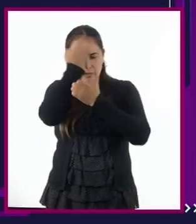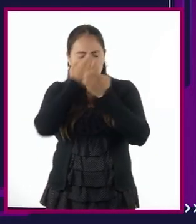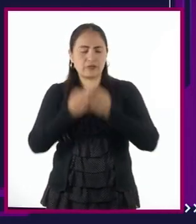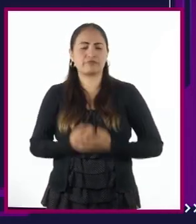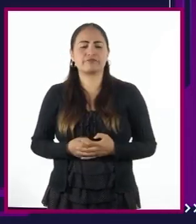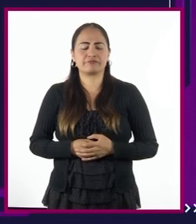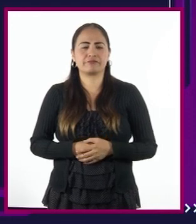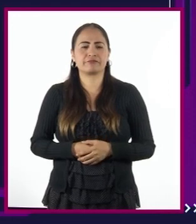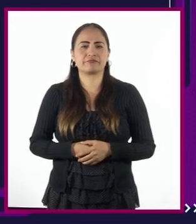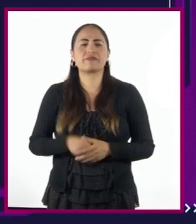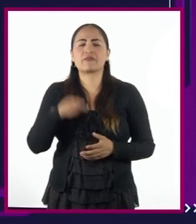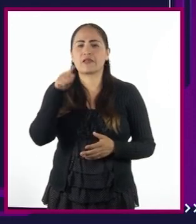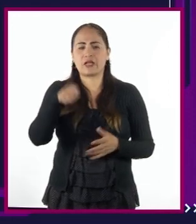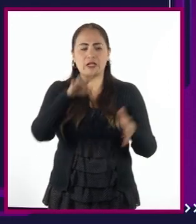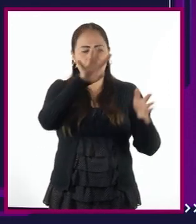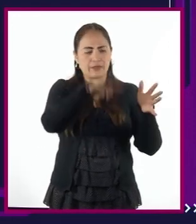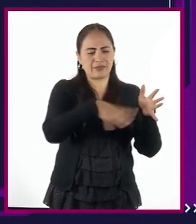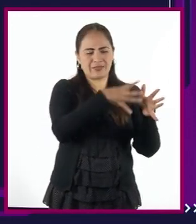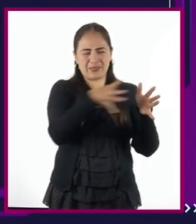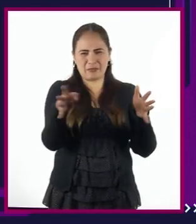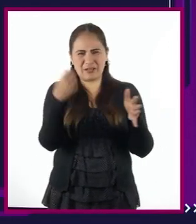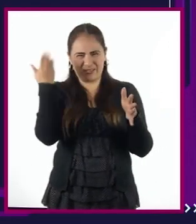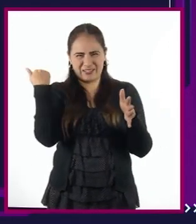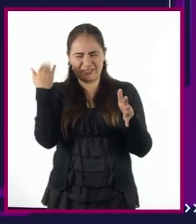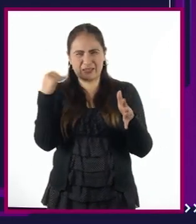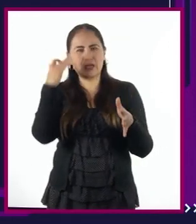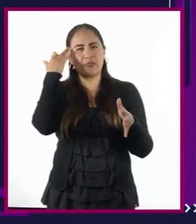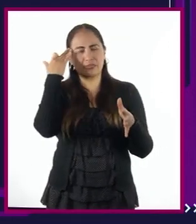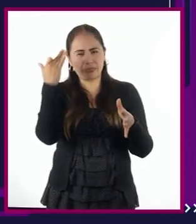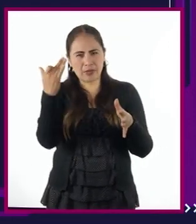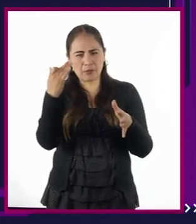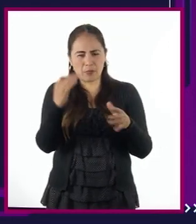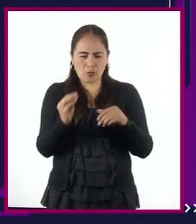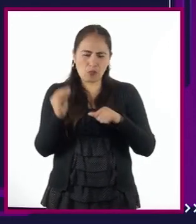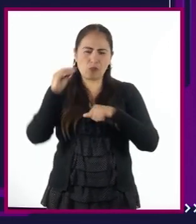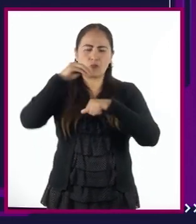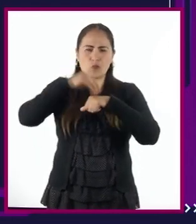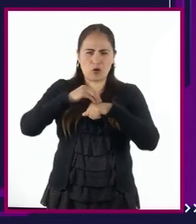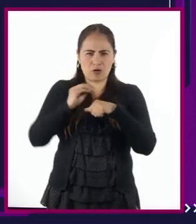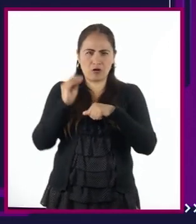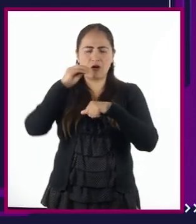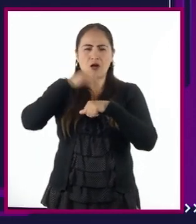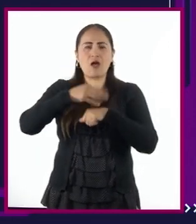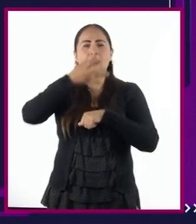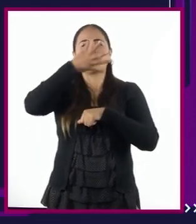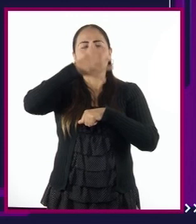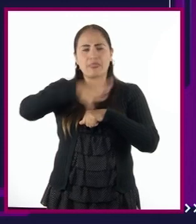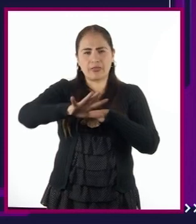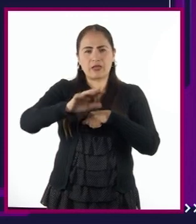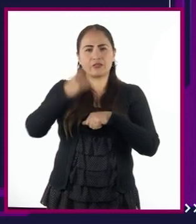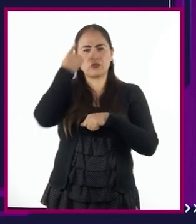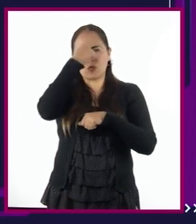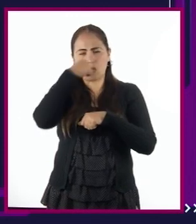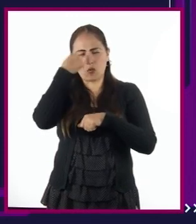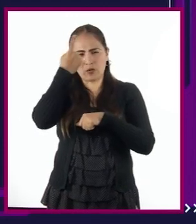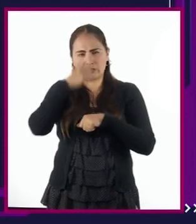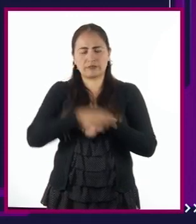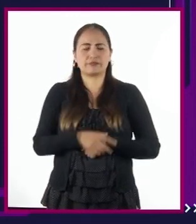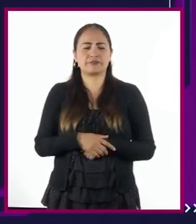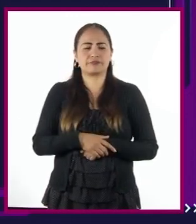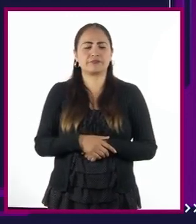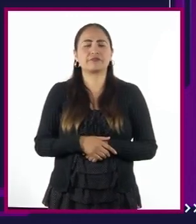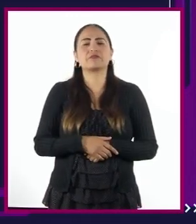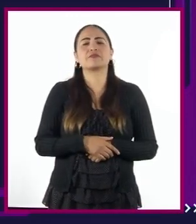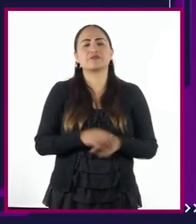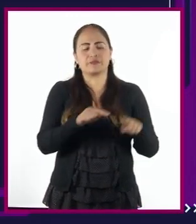se presentan en la tabla, el tiempo va aumentando cada 10 horas. Entonces, se ubican